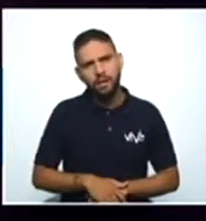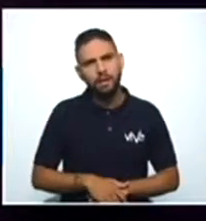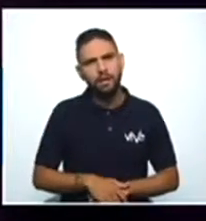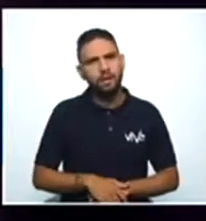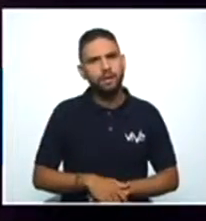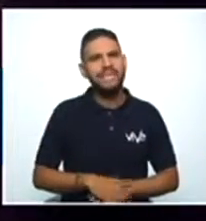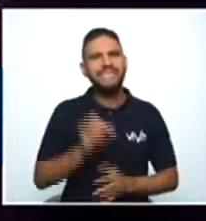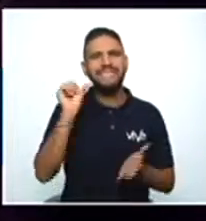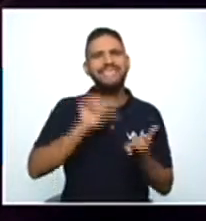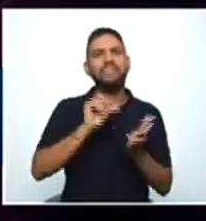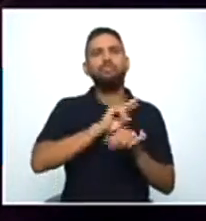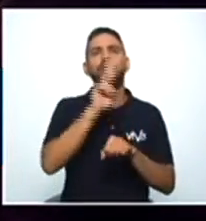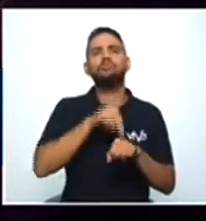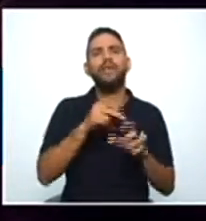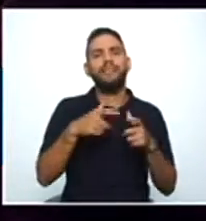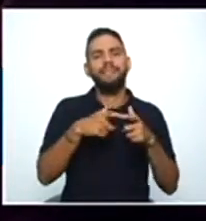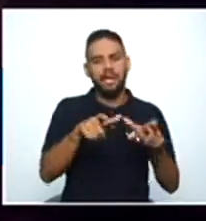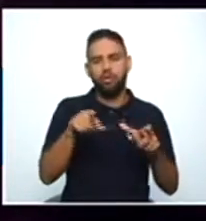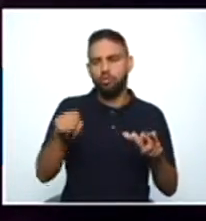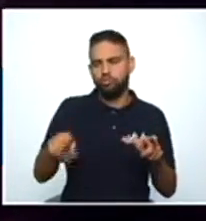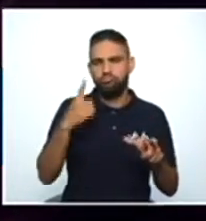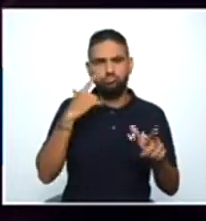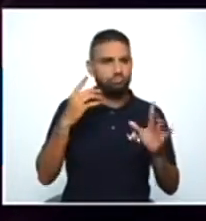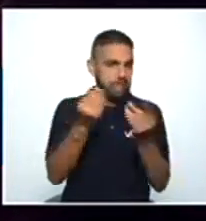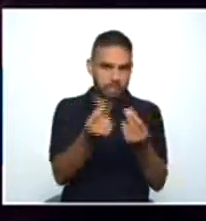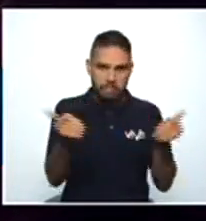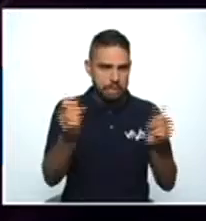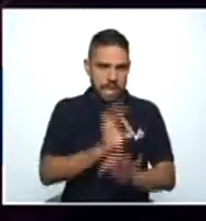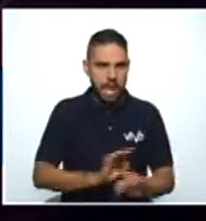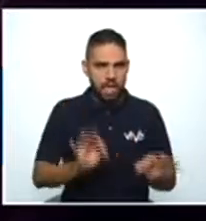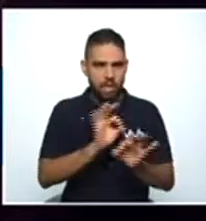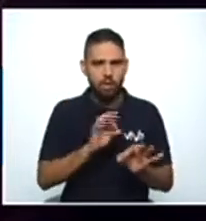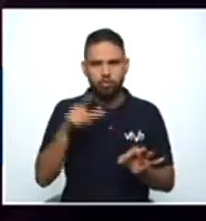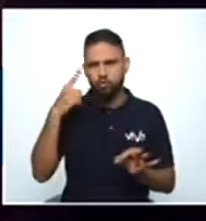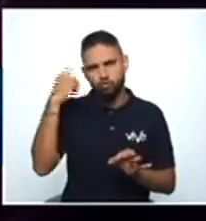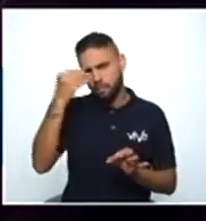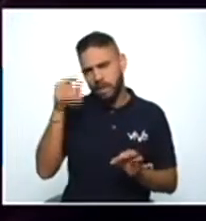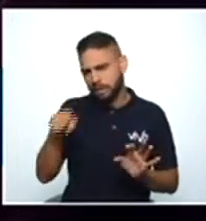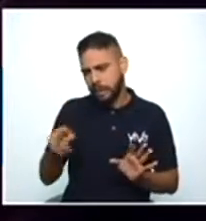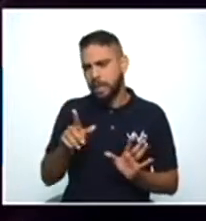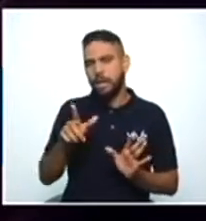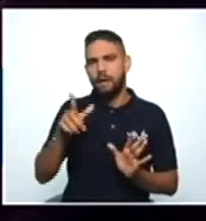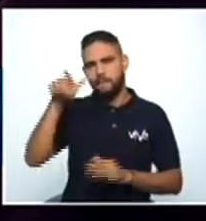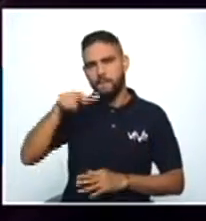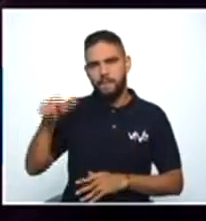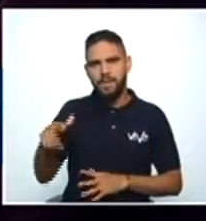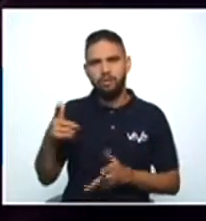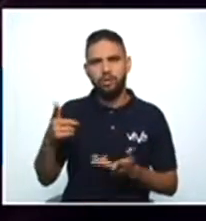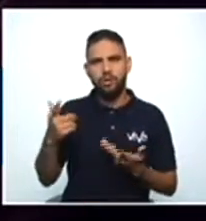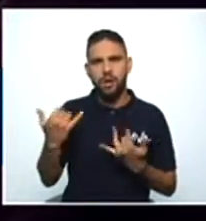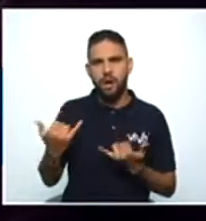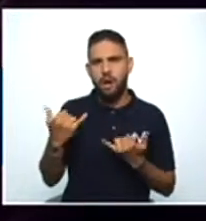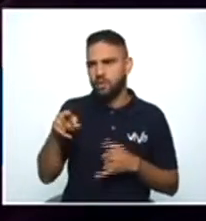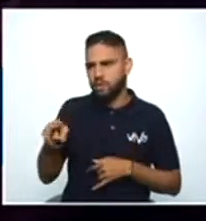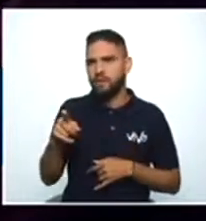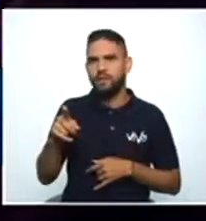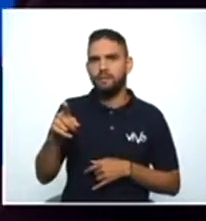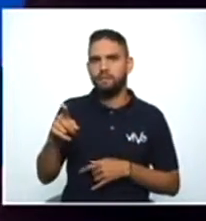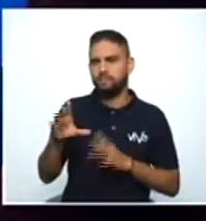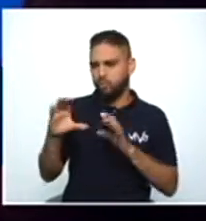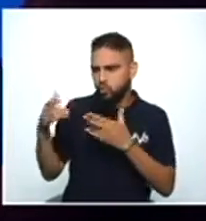existiera el cendis esos artistas que nos acabas de nombrar los artistas emergentes hoy en día estuviesen por lo menos yo haberes no esperaba que estuviesen en londres